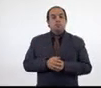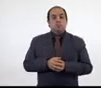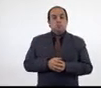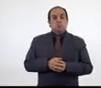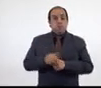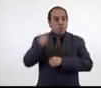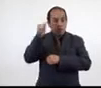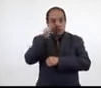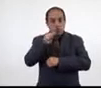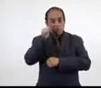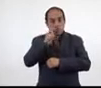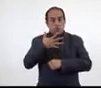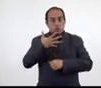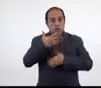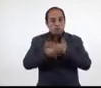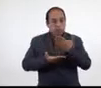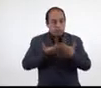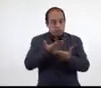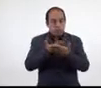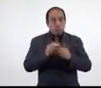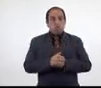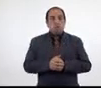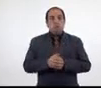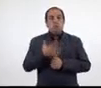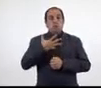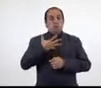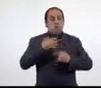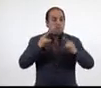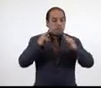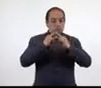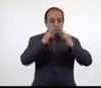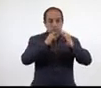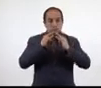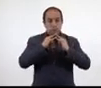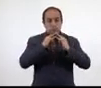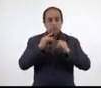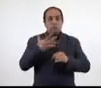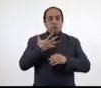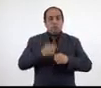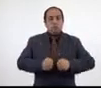ha generado este servicio, para eso están las carpas y está asegurado.